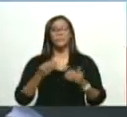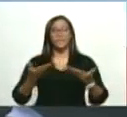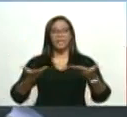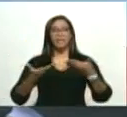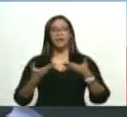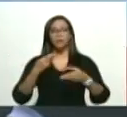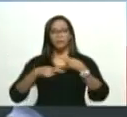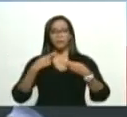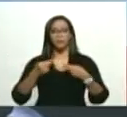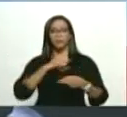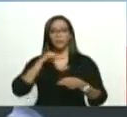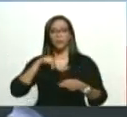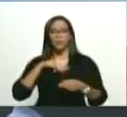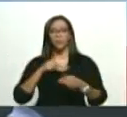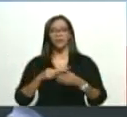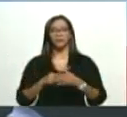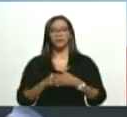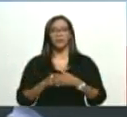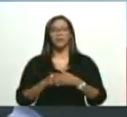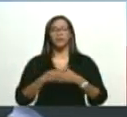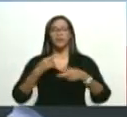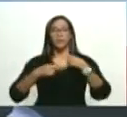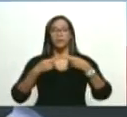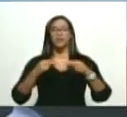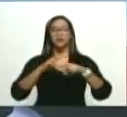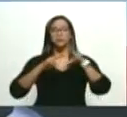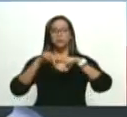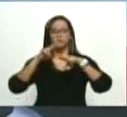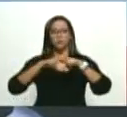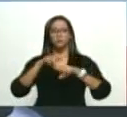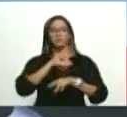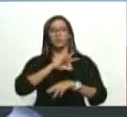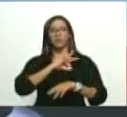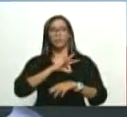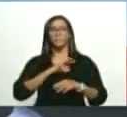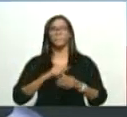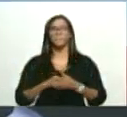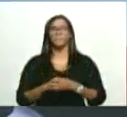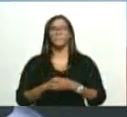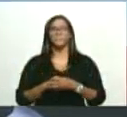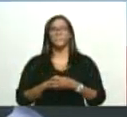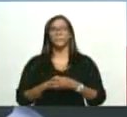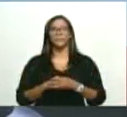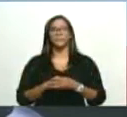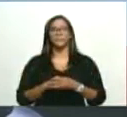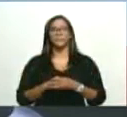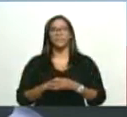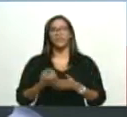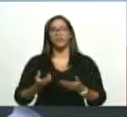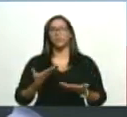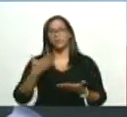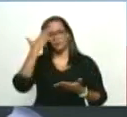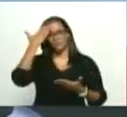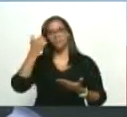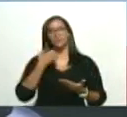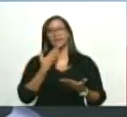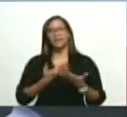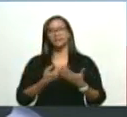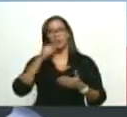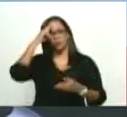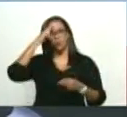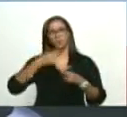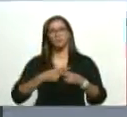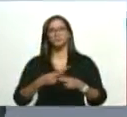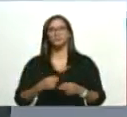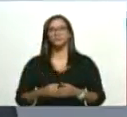revolucionario de nuestra generación y de la construcción del socialismo que estamos buscando el día de hoy. Entonces, un gran honor y muchas gracias por la